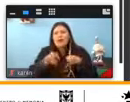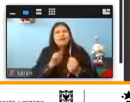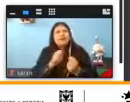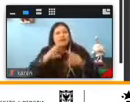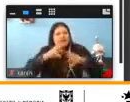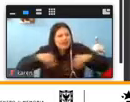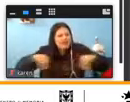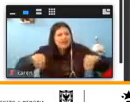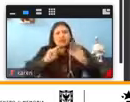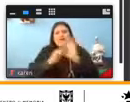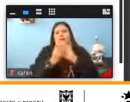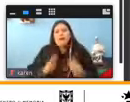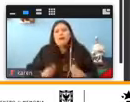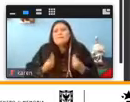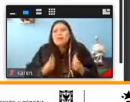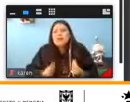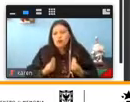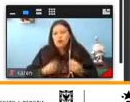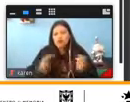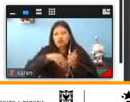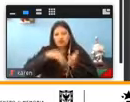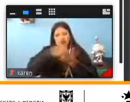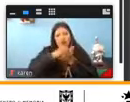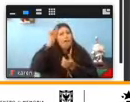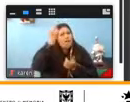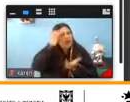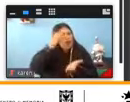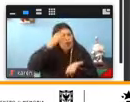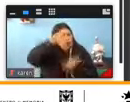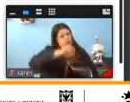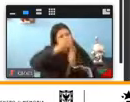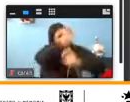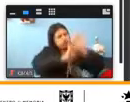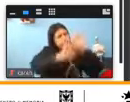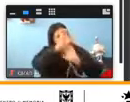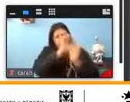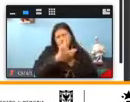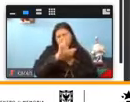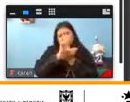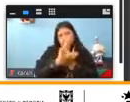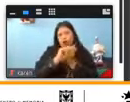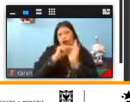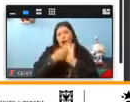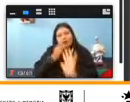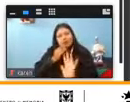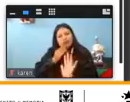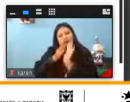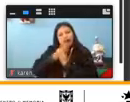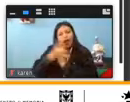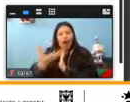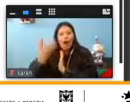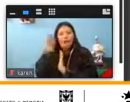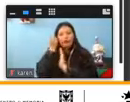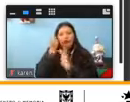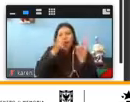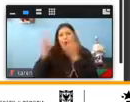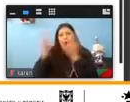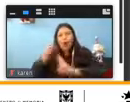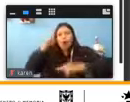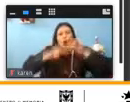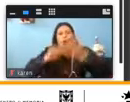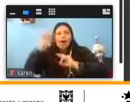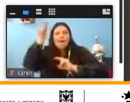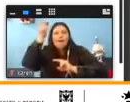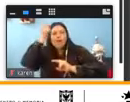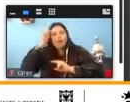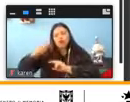permite gestionar estas memorias en resistencia, que son memorias vivas que narran un pasado, reconstruyen una memoria histórica de lo que ha sido